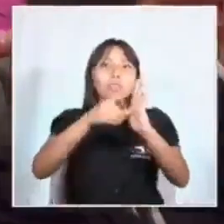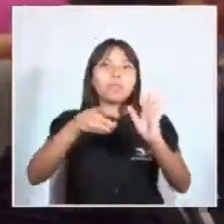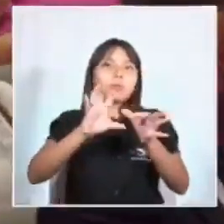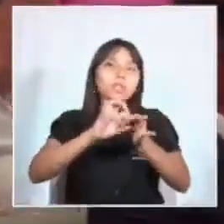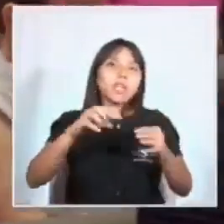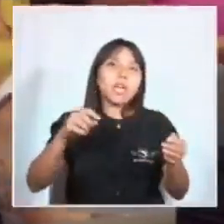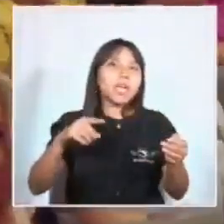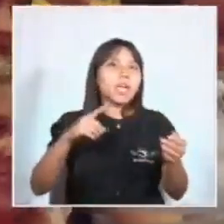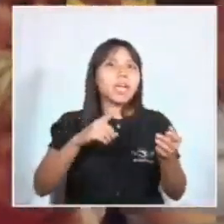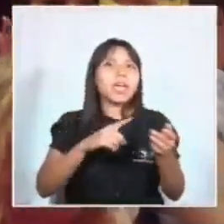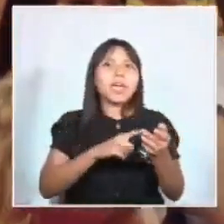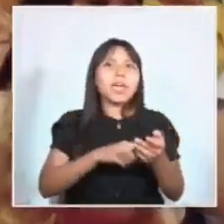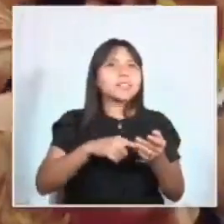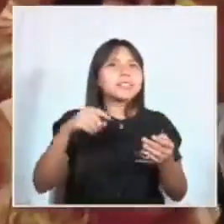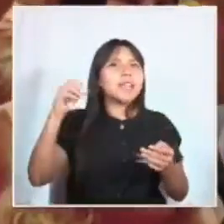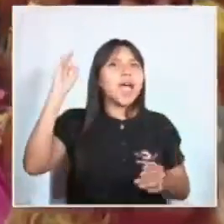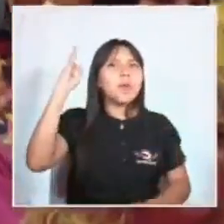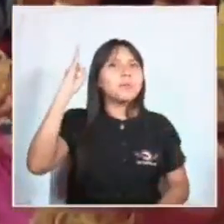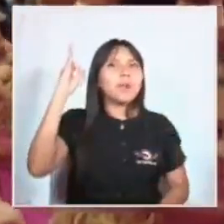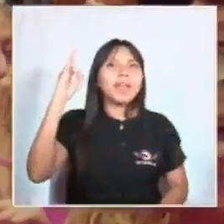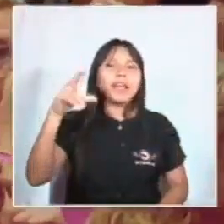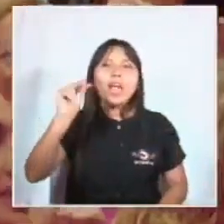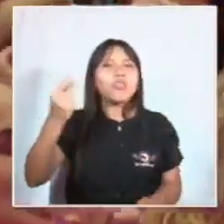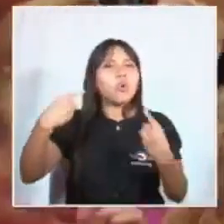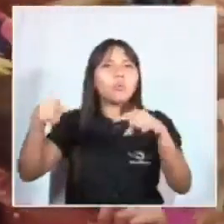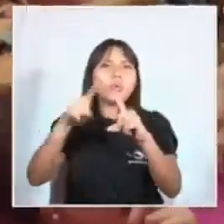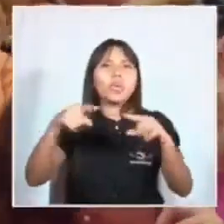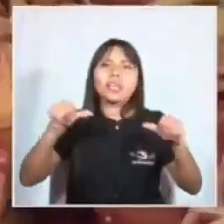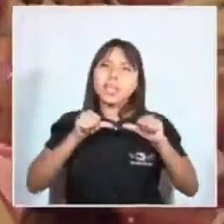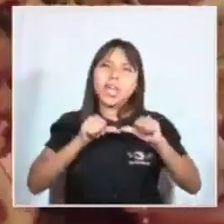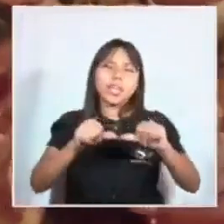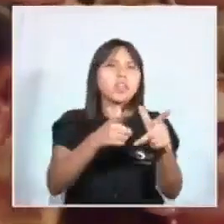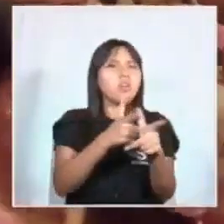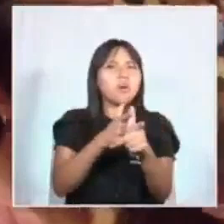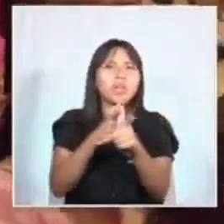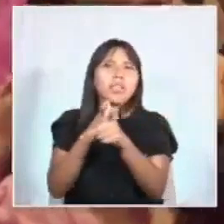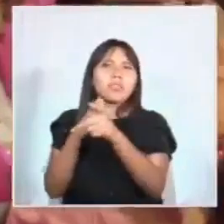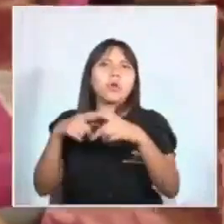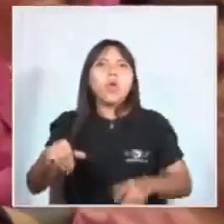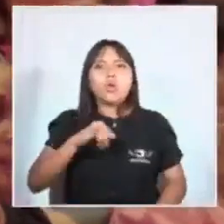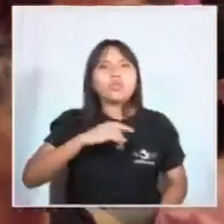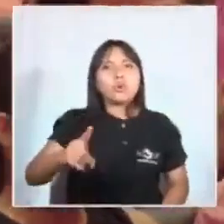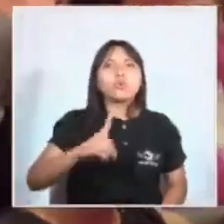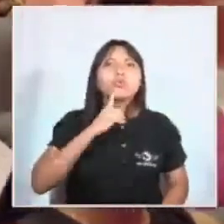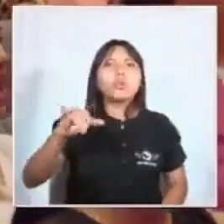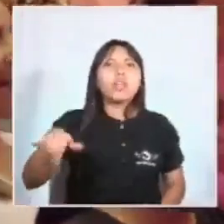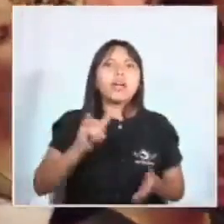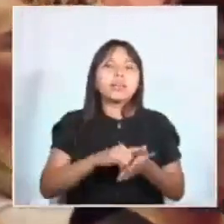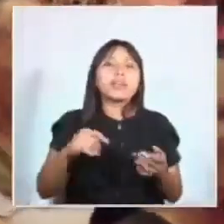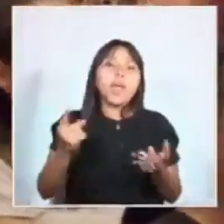conferencia, no voy a seguir corriendo. Yo soy la que va a empezar a